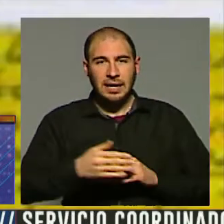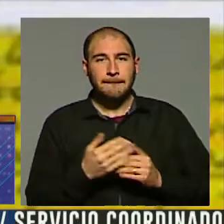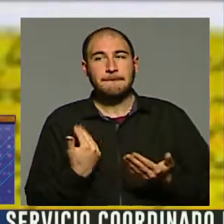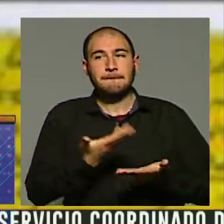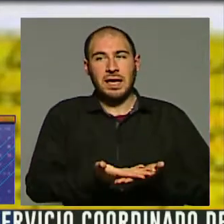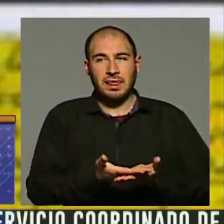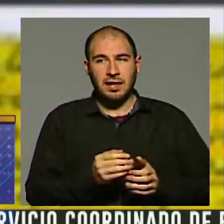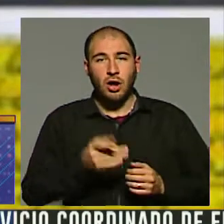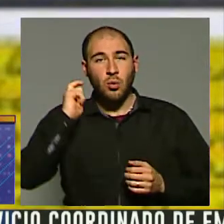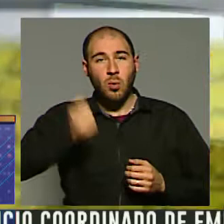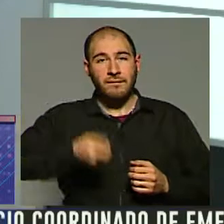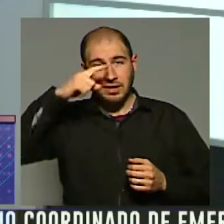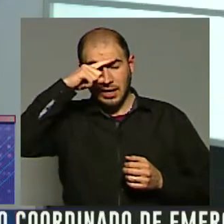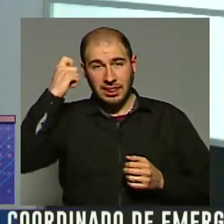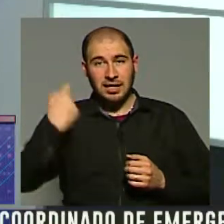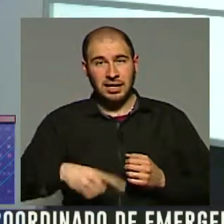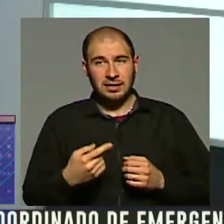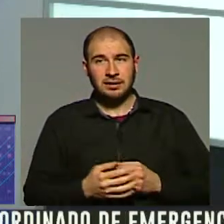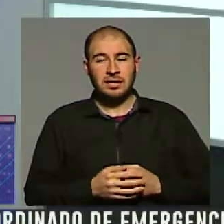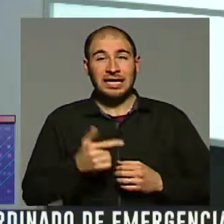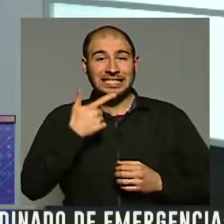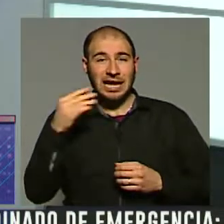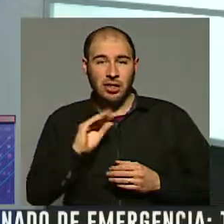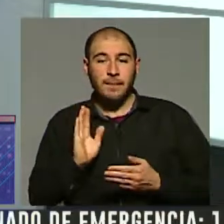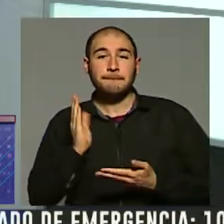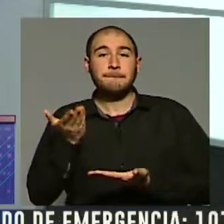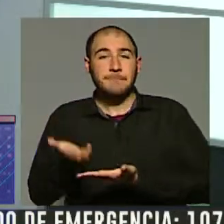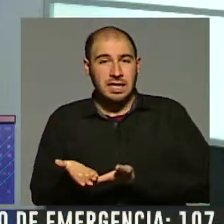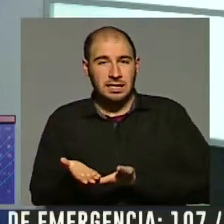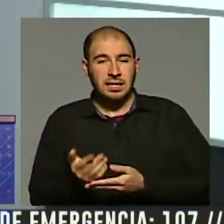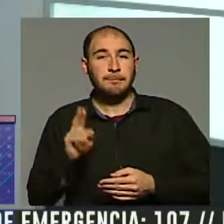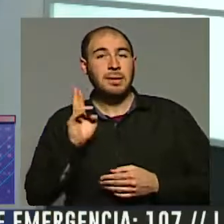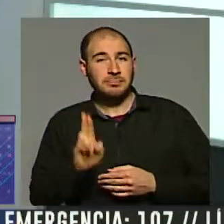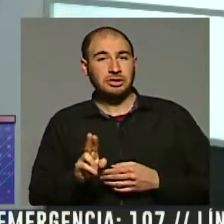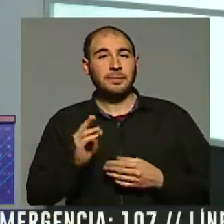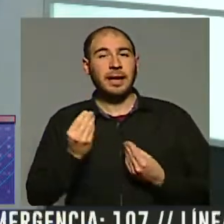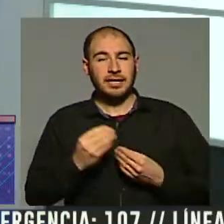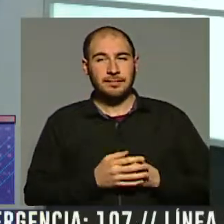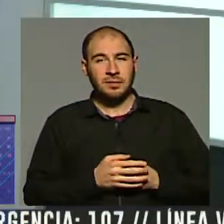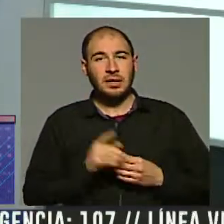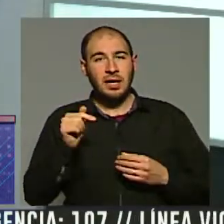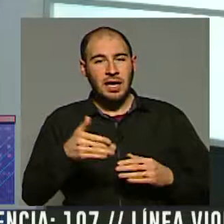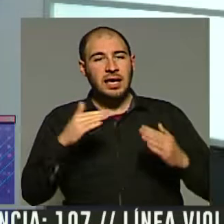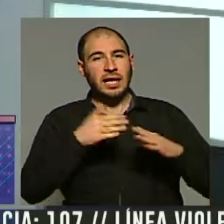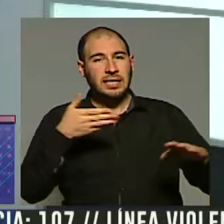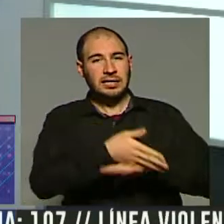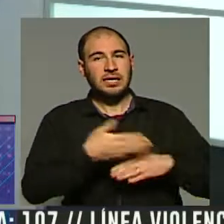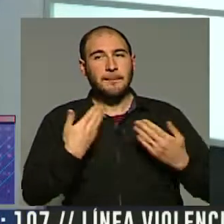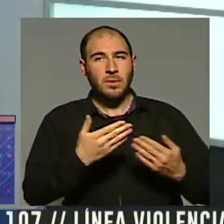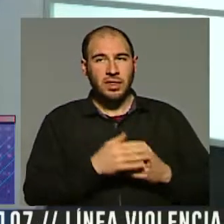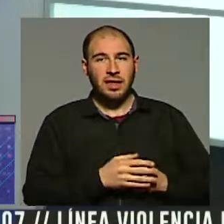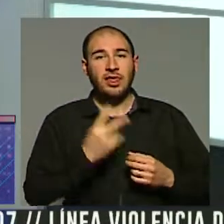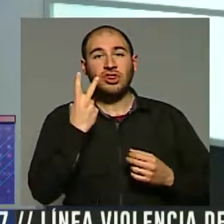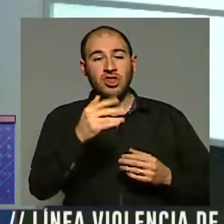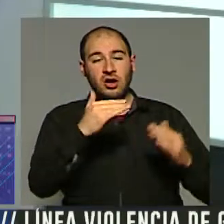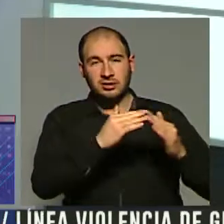pedido del juez federal es, ante el Senado, pedir justamente la autorización para que se pueda realizar el allanamiento de 2 de